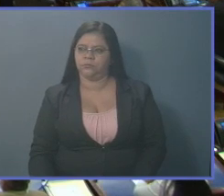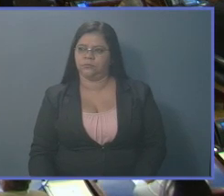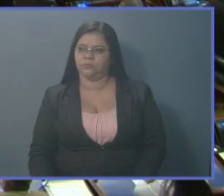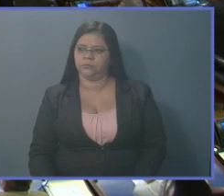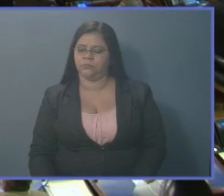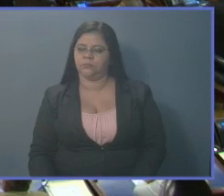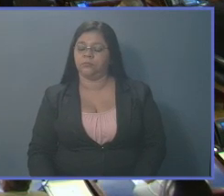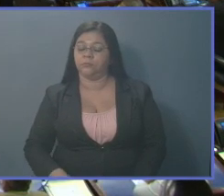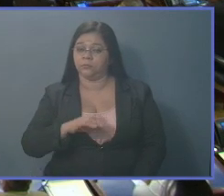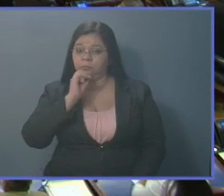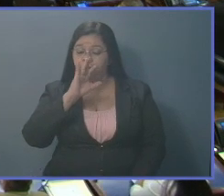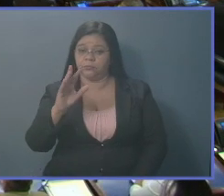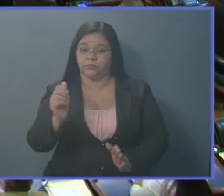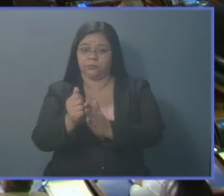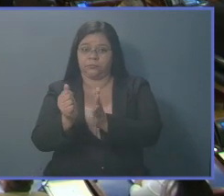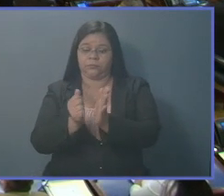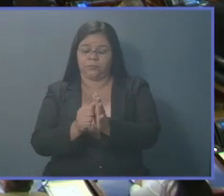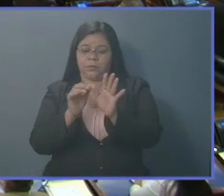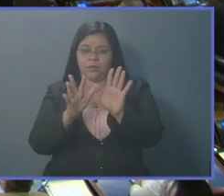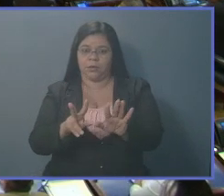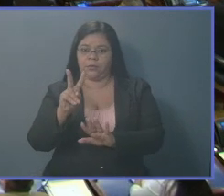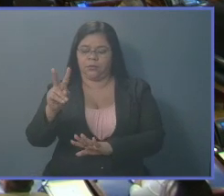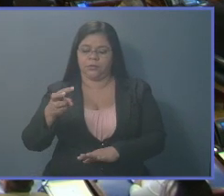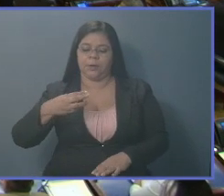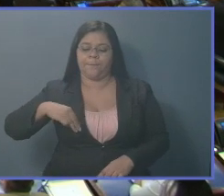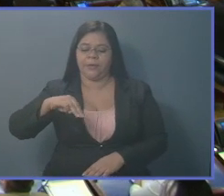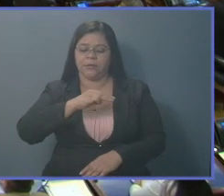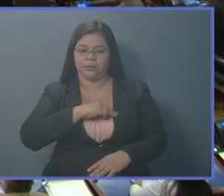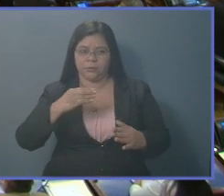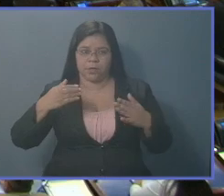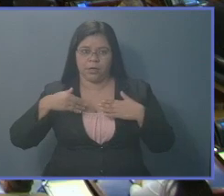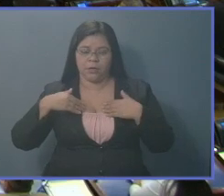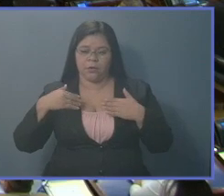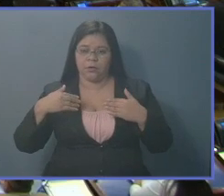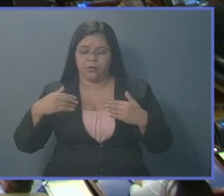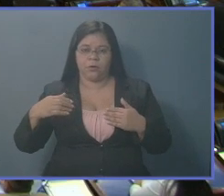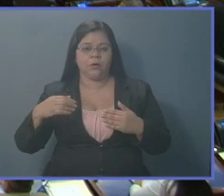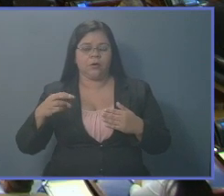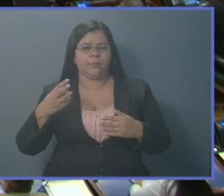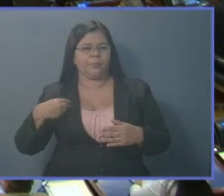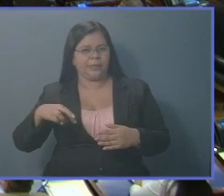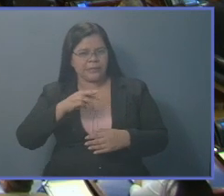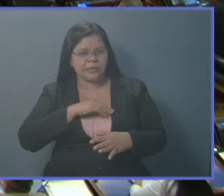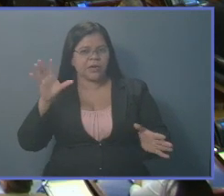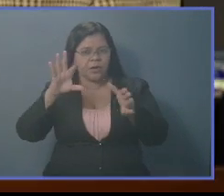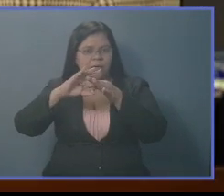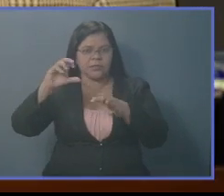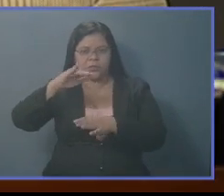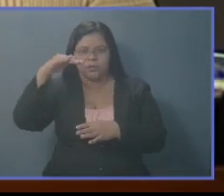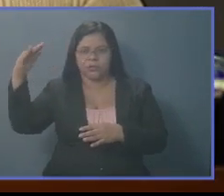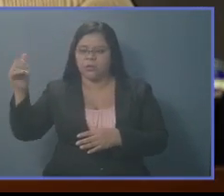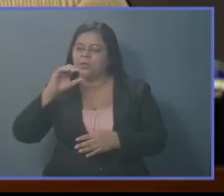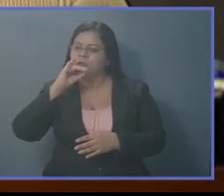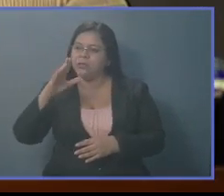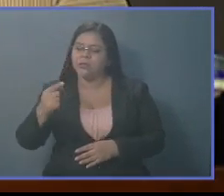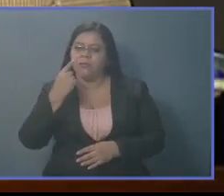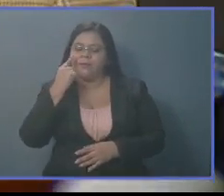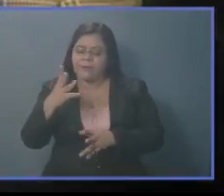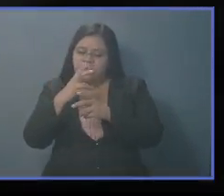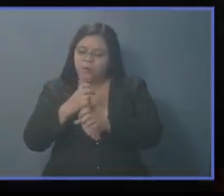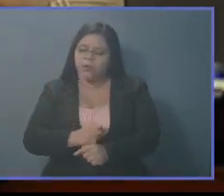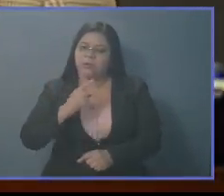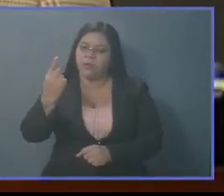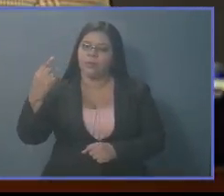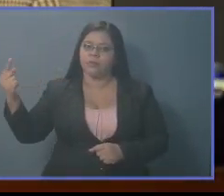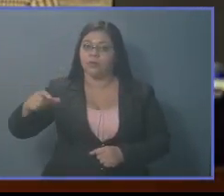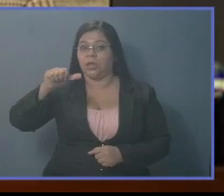Salvadoreños en el exterior, artículo 12. El Ministerio de Relaciones Exteriores deberá garantizar la asistencia consular a los salvadoreños que se encuentren en el exterior.